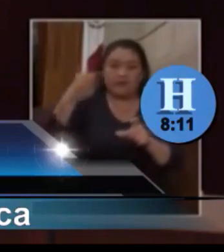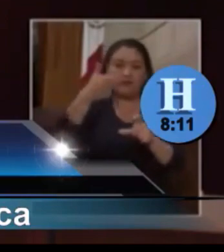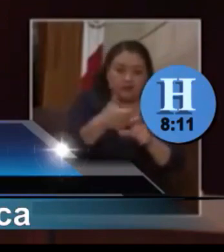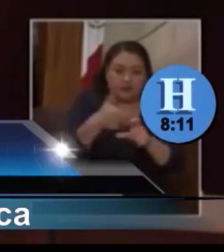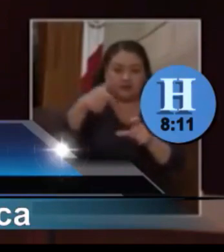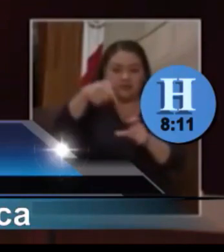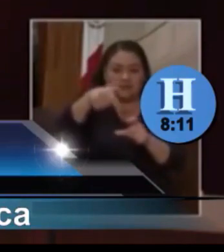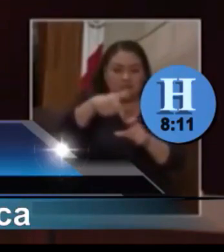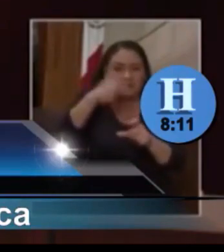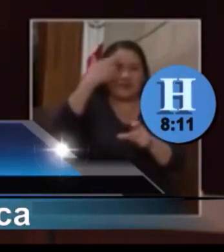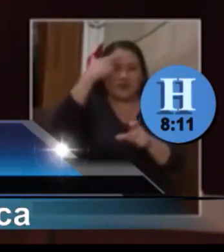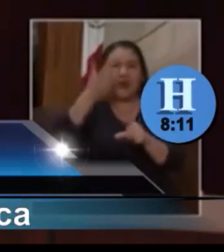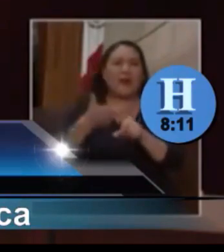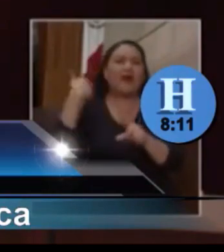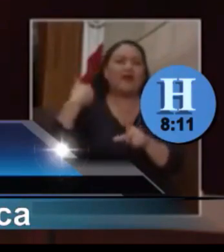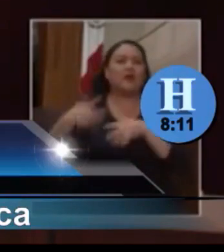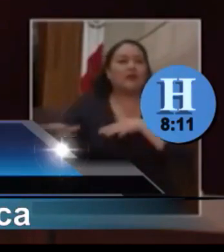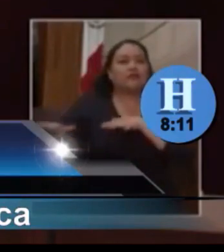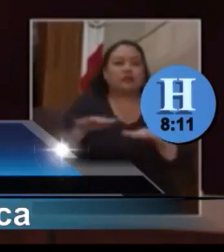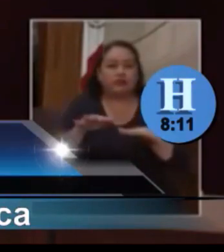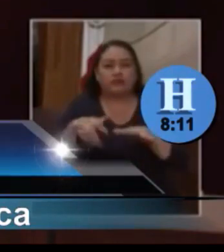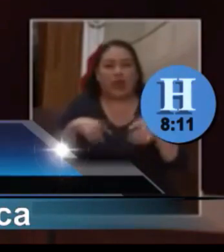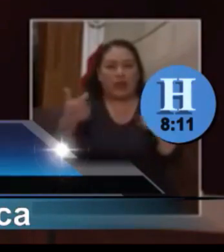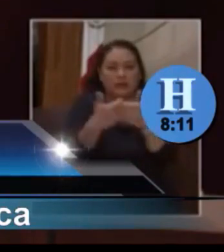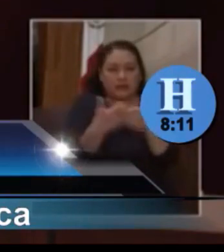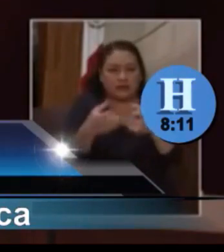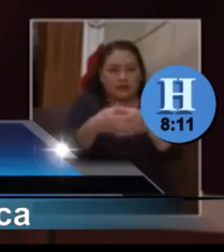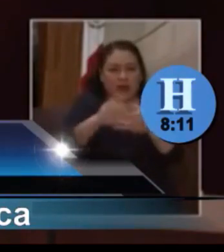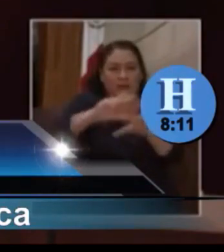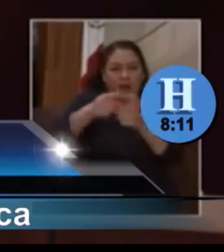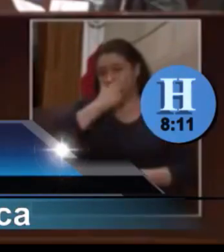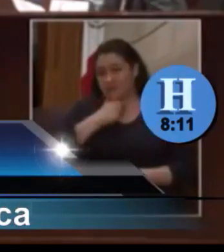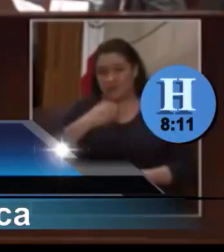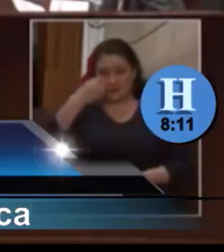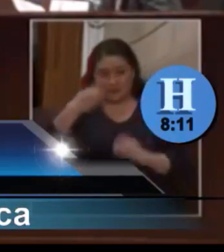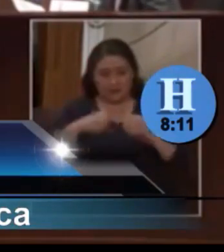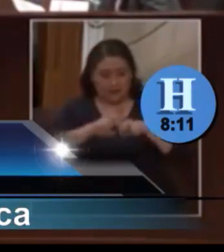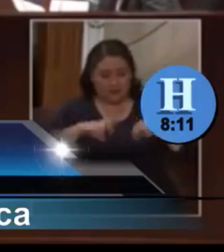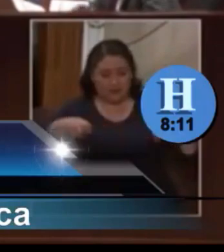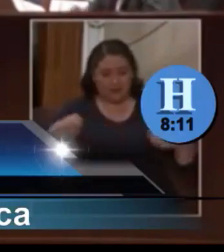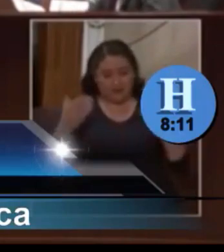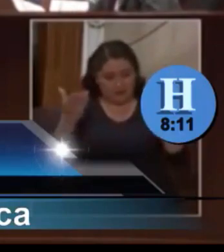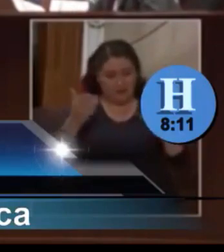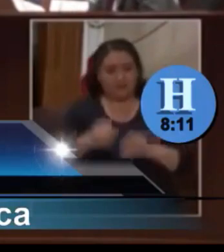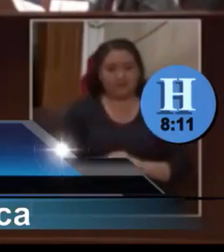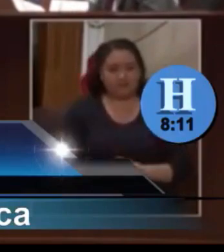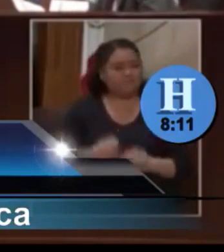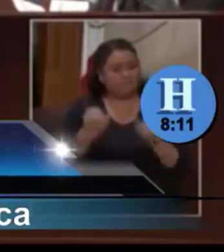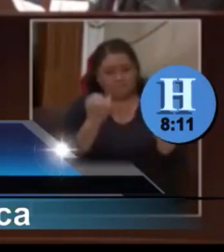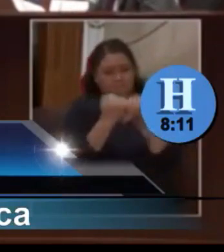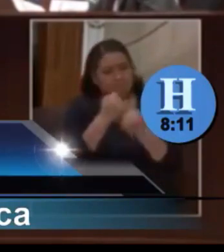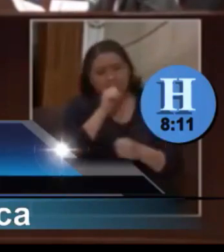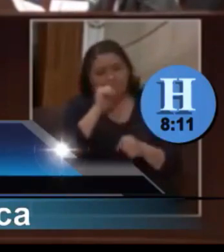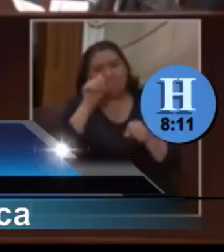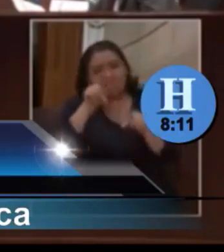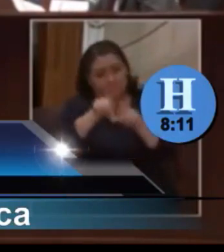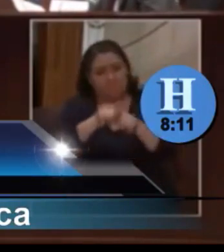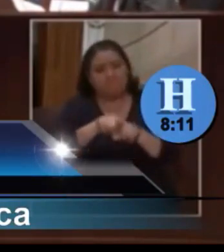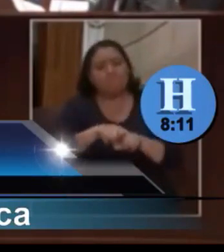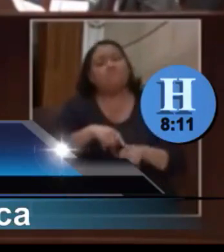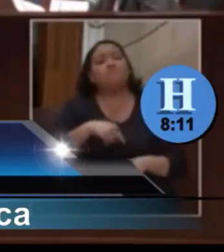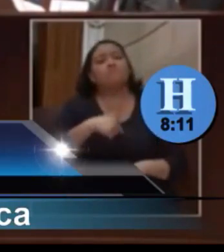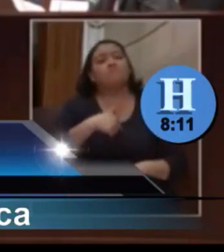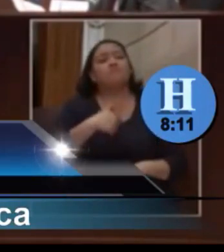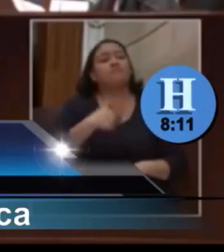ya no podrá volver a ser impugnado o volver a ser investigado este tema. Lo que me